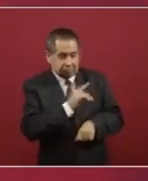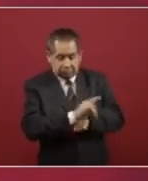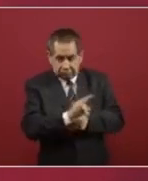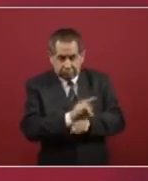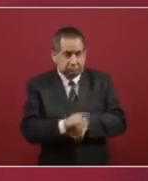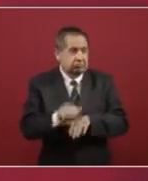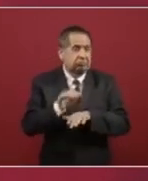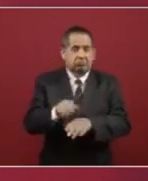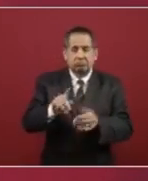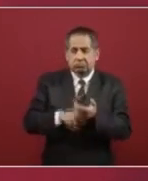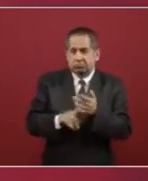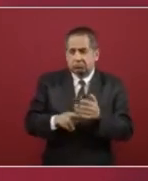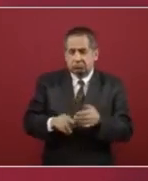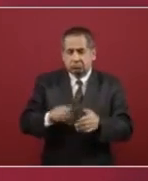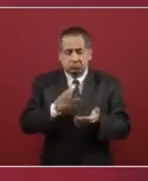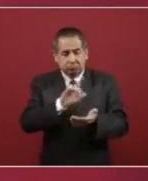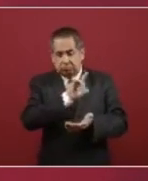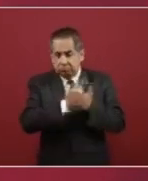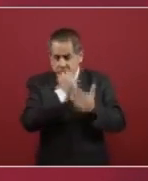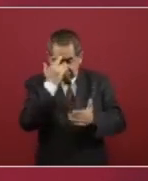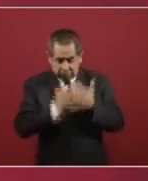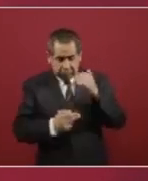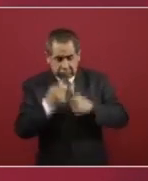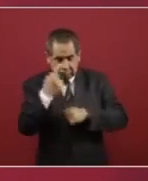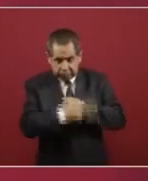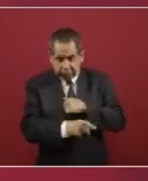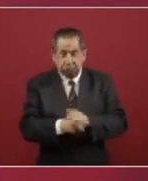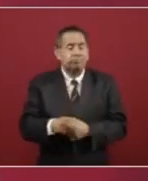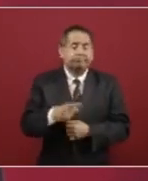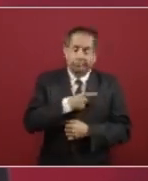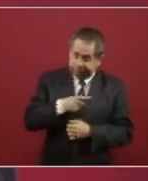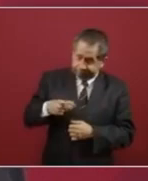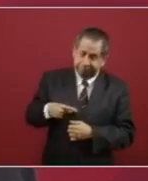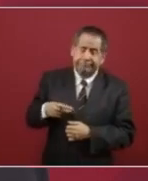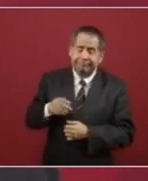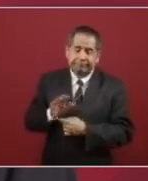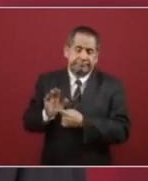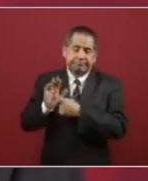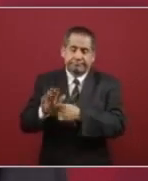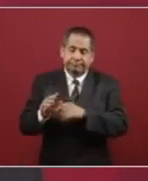sobre presuntos delitos, se tiene que